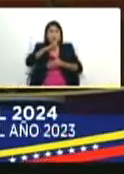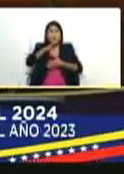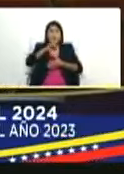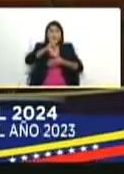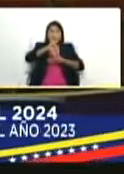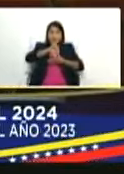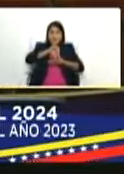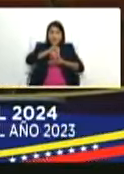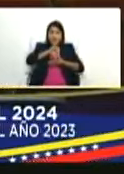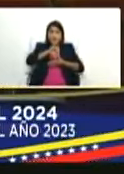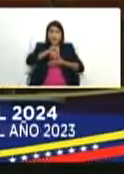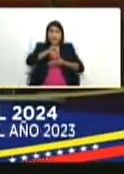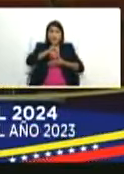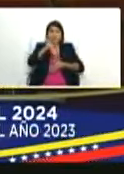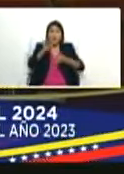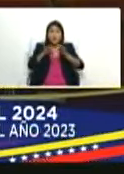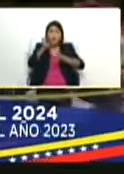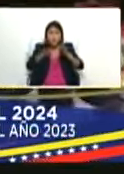cual